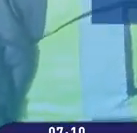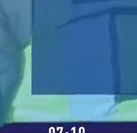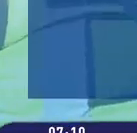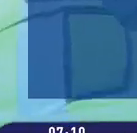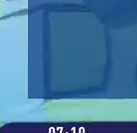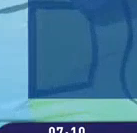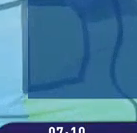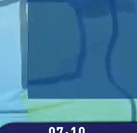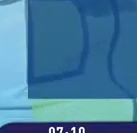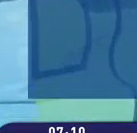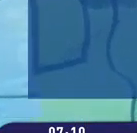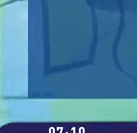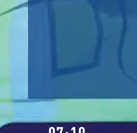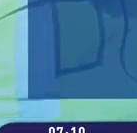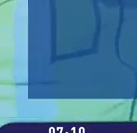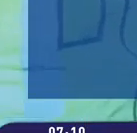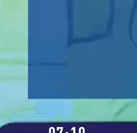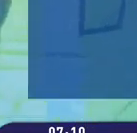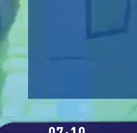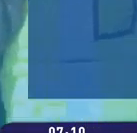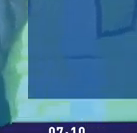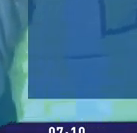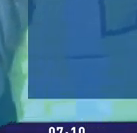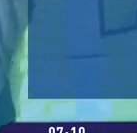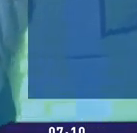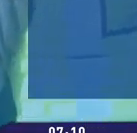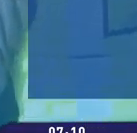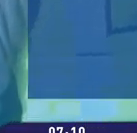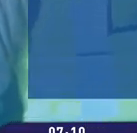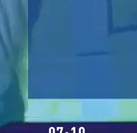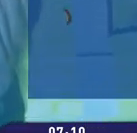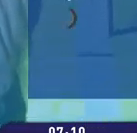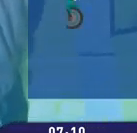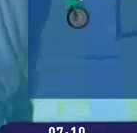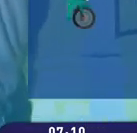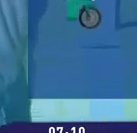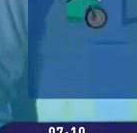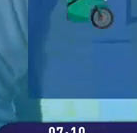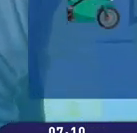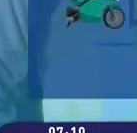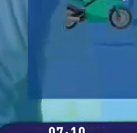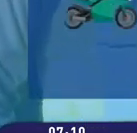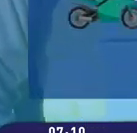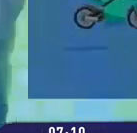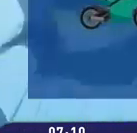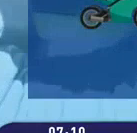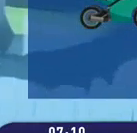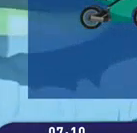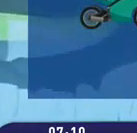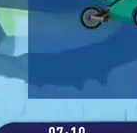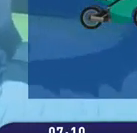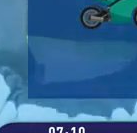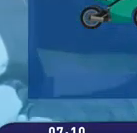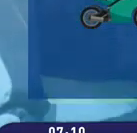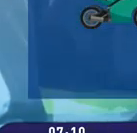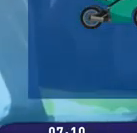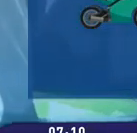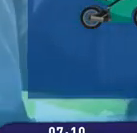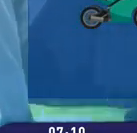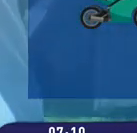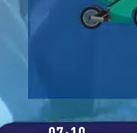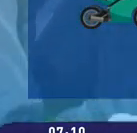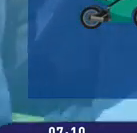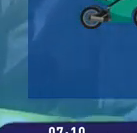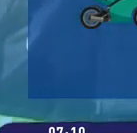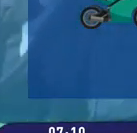Recuerden que la medida de restricción vehicular arrancó a las 6 de la mañana hasta las 9:30 para los vehículos y motos cuyas